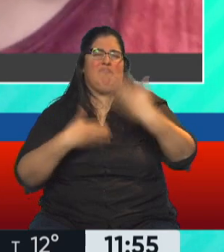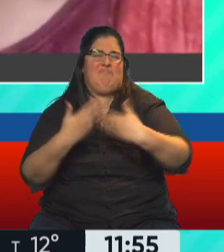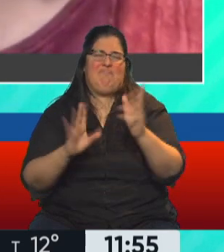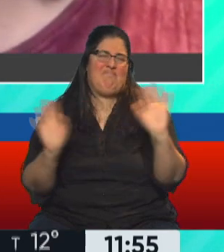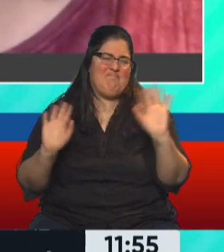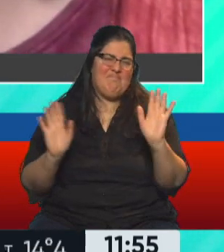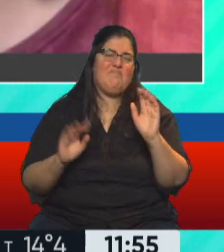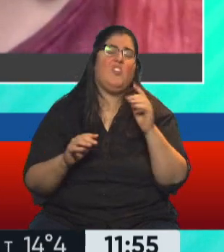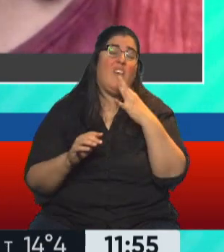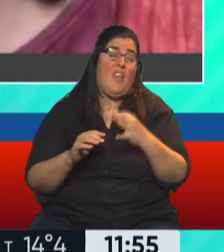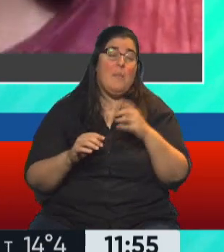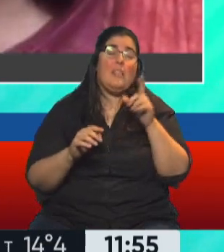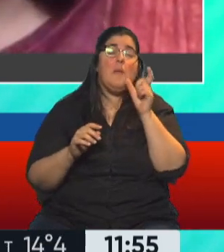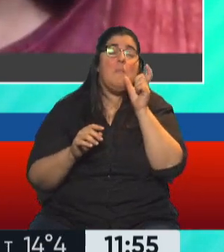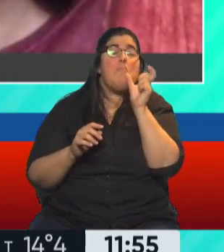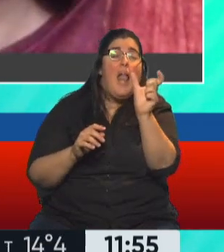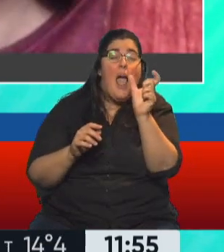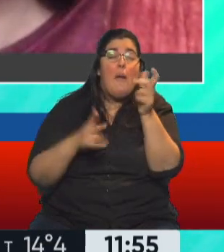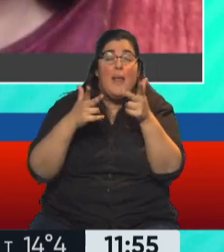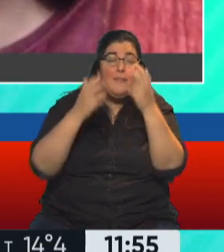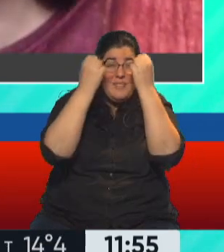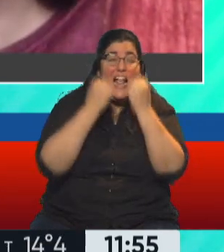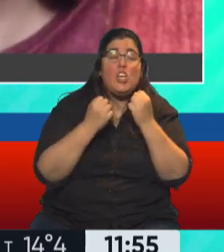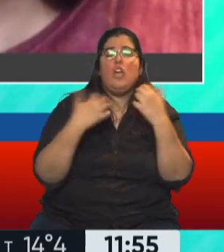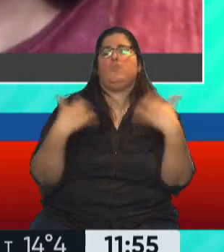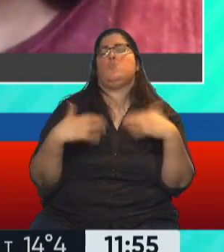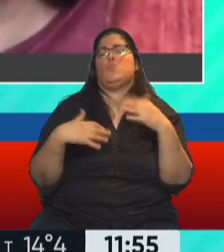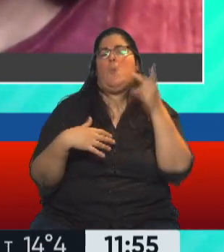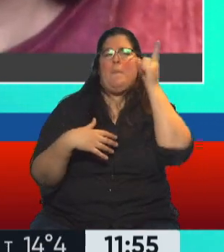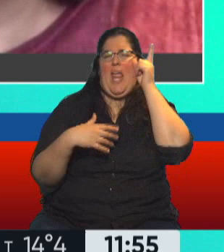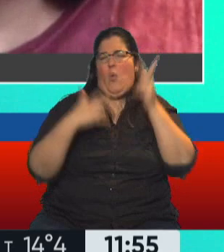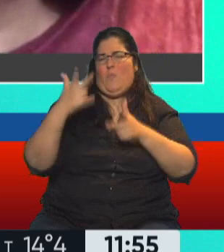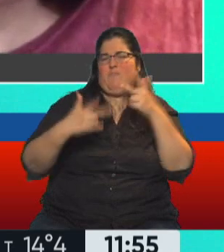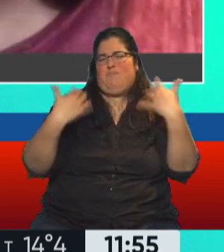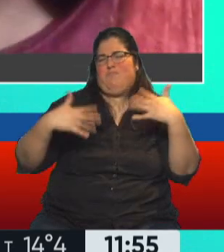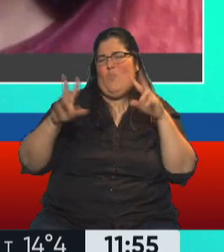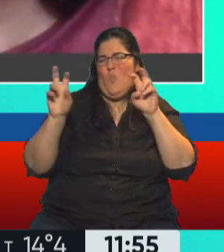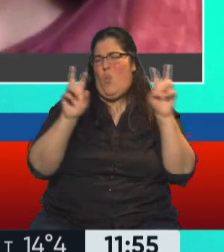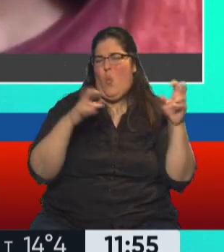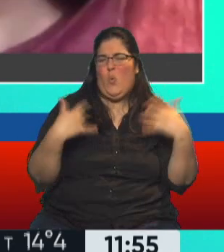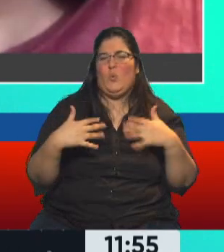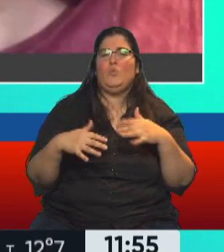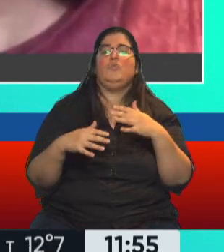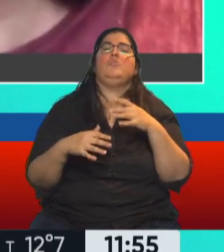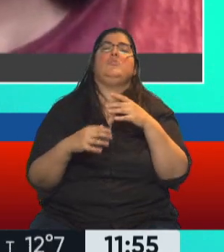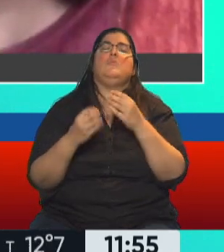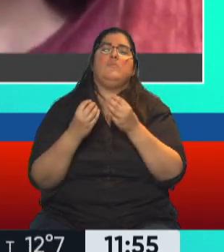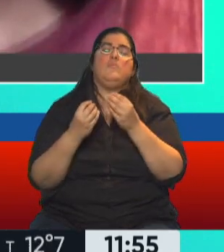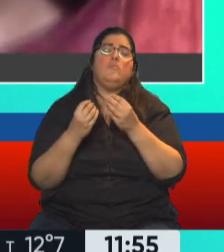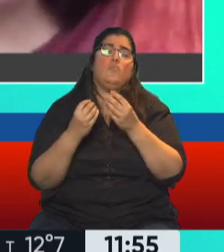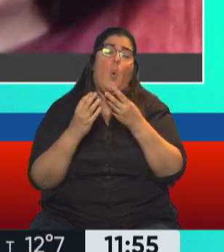terrorismo en el Perú, ese término incluso, para perseguir simplemente a la oposición. Al presidente Sagasti le han dicho